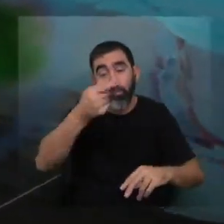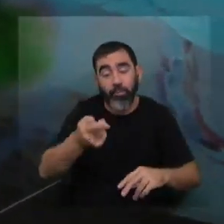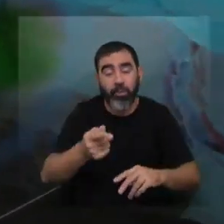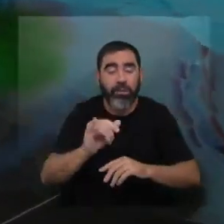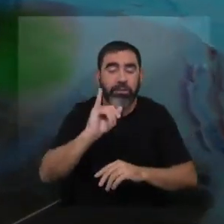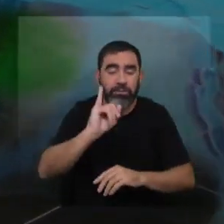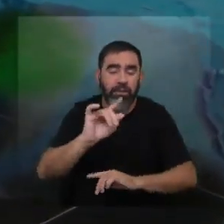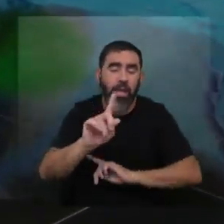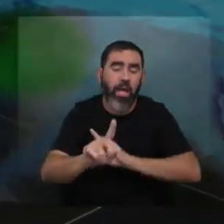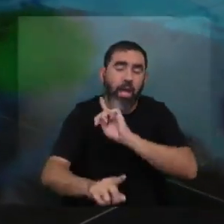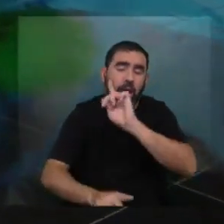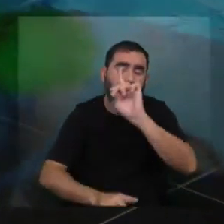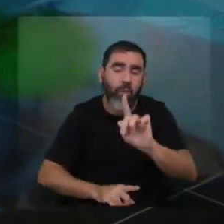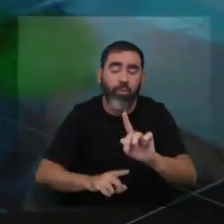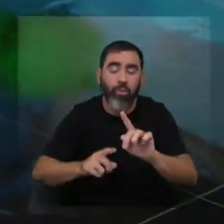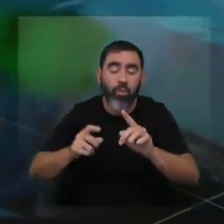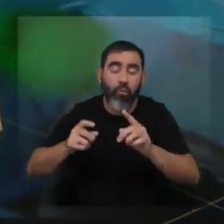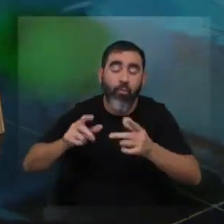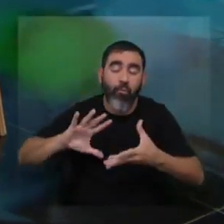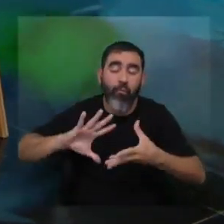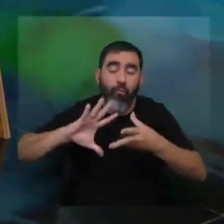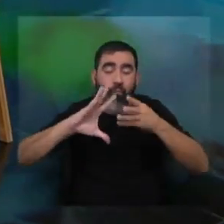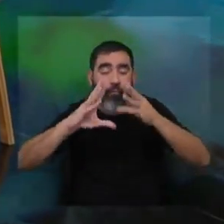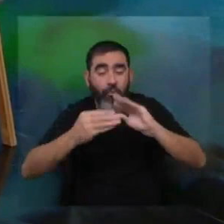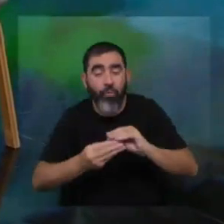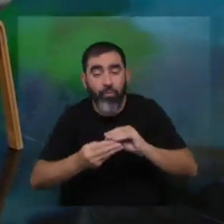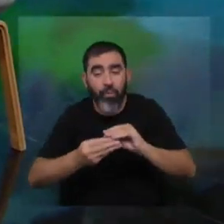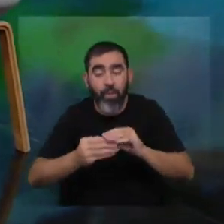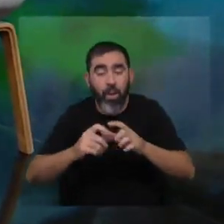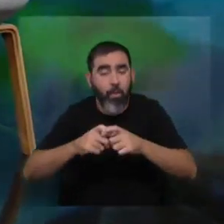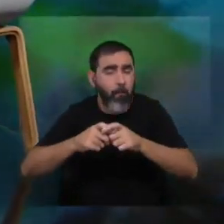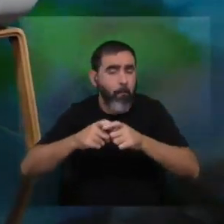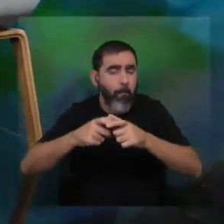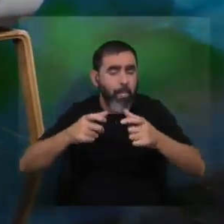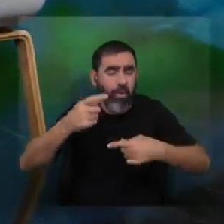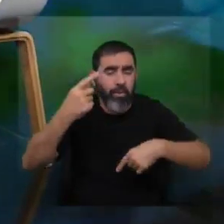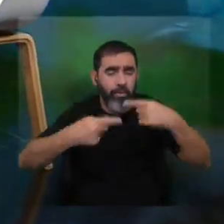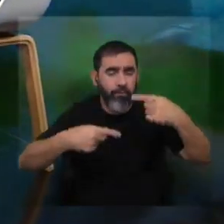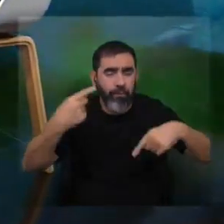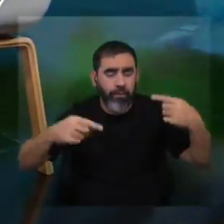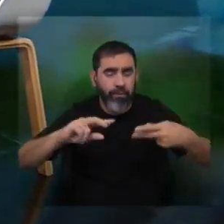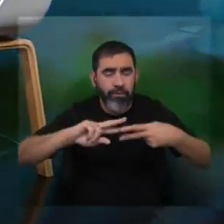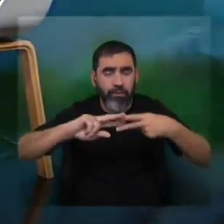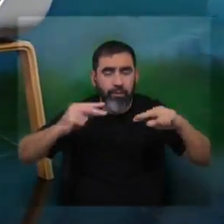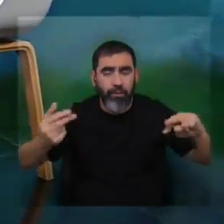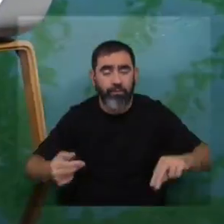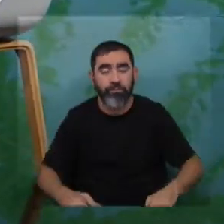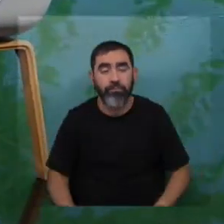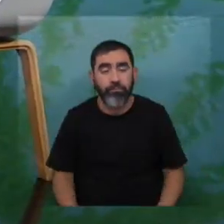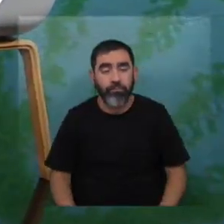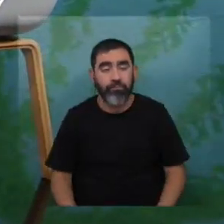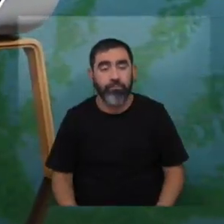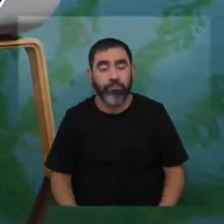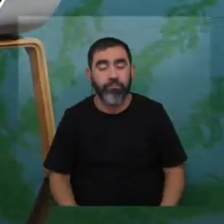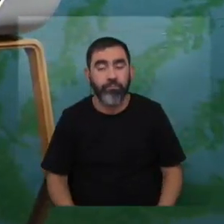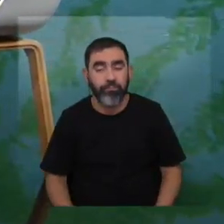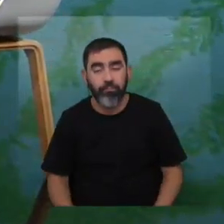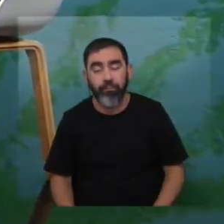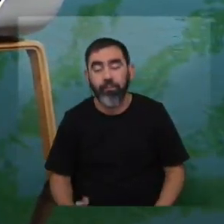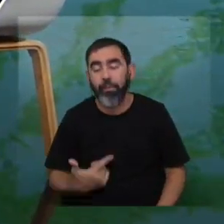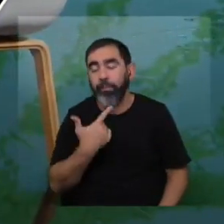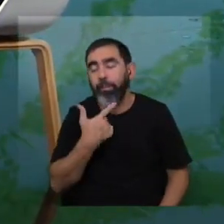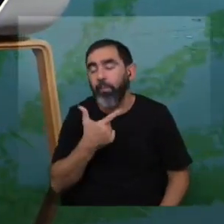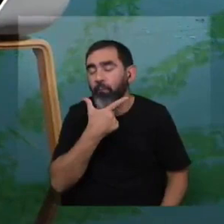introduciendo distintas metodologías para aumentar esa diversidad genética. Correcto. Para tomar un ejemplo fácil y